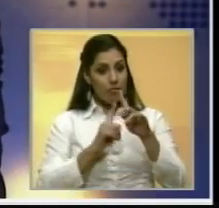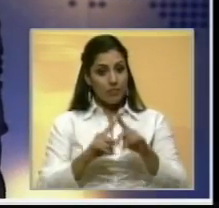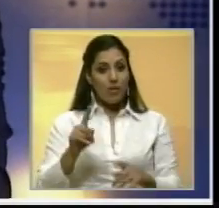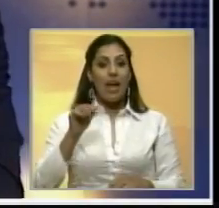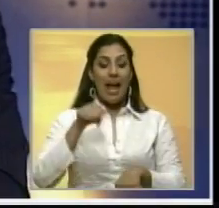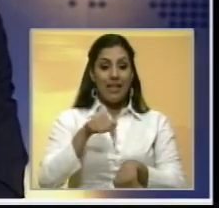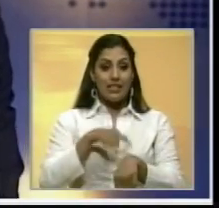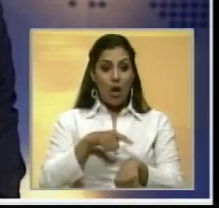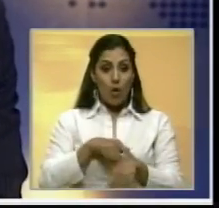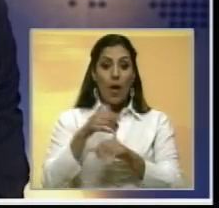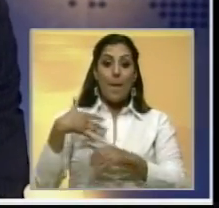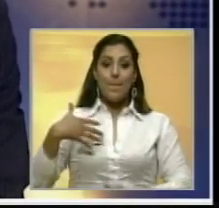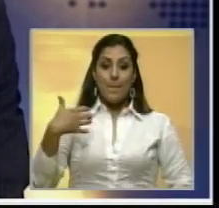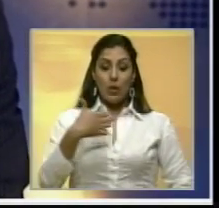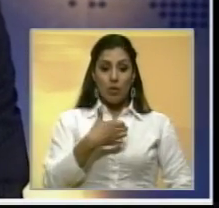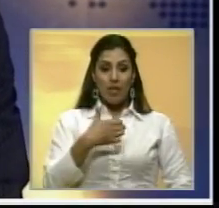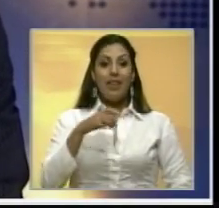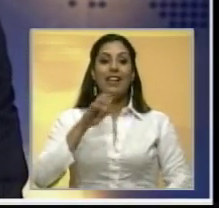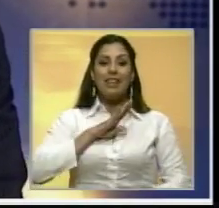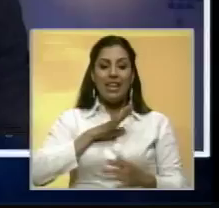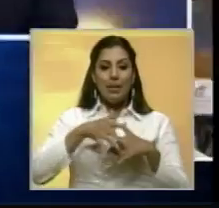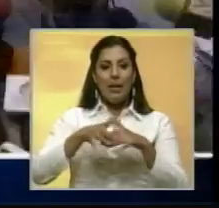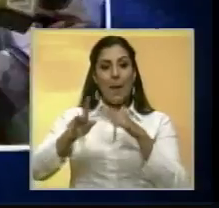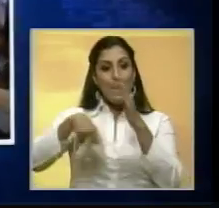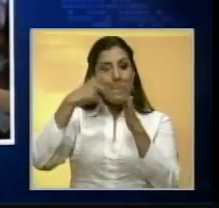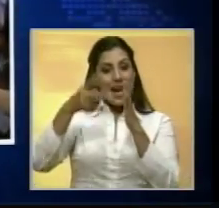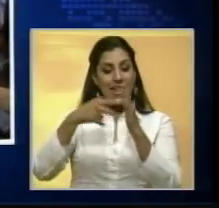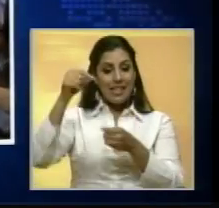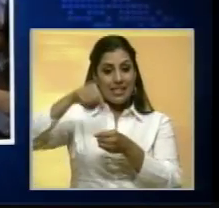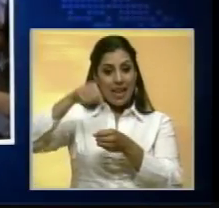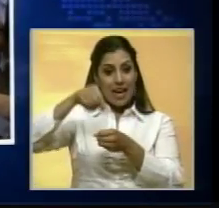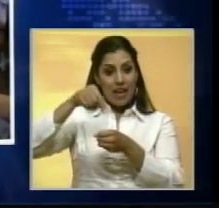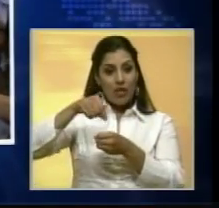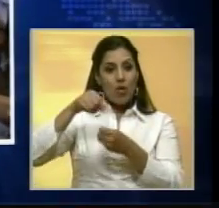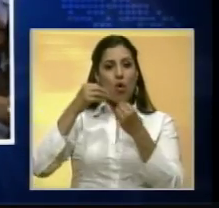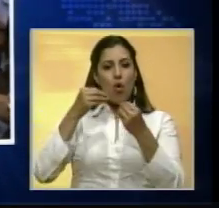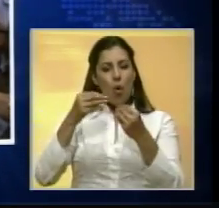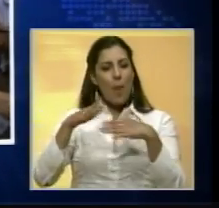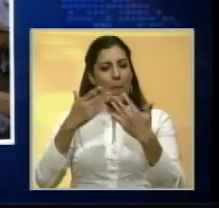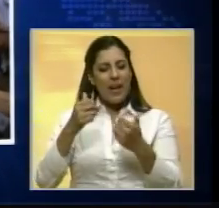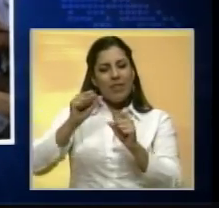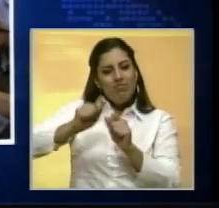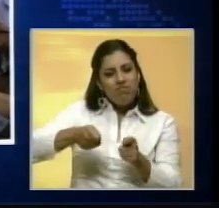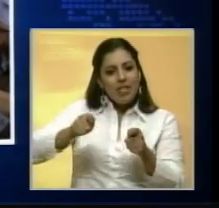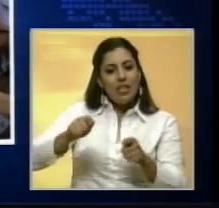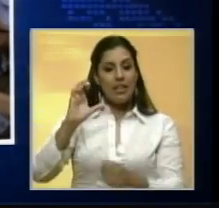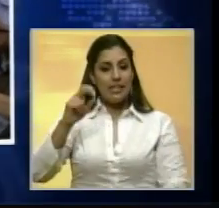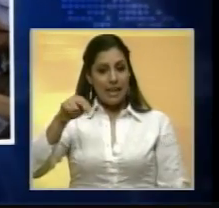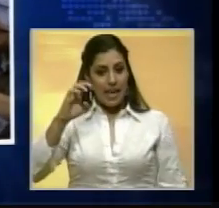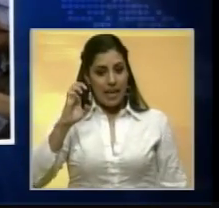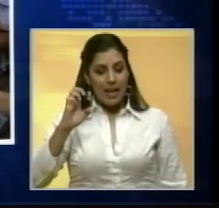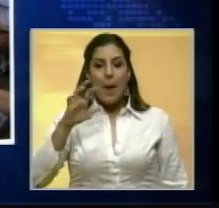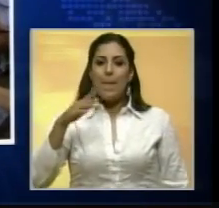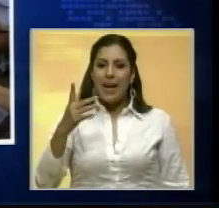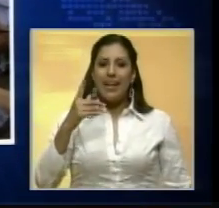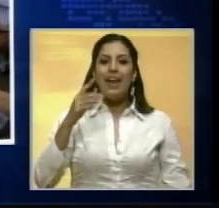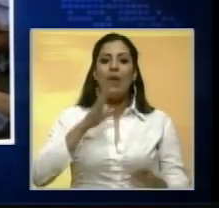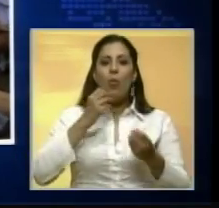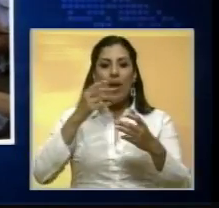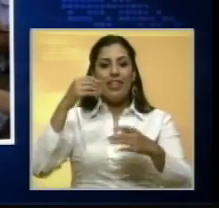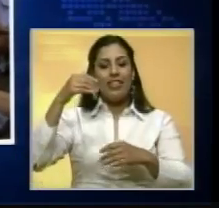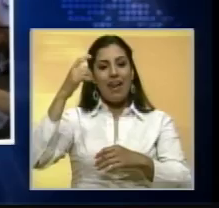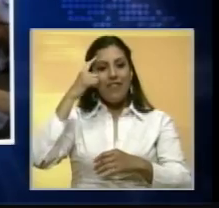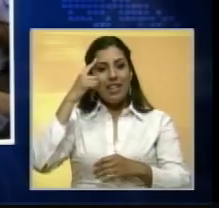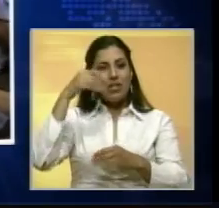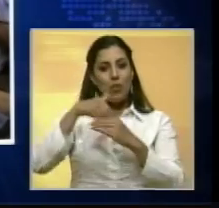Bien, y a esta hora, la Mesa de la Unidad Democrática se concentra en la Plaza Abrión de Chacaíto como medida de presión al Consejo Nacional Electoral para que se fije la fecha del